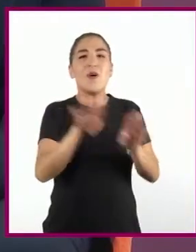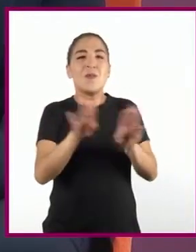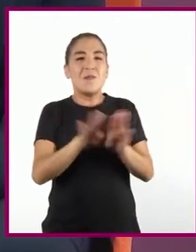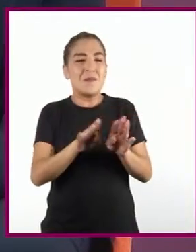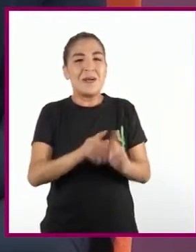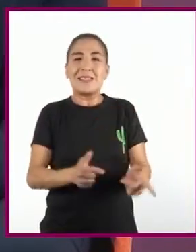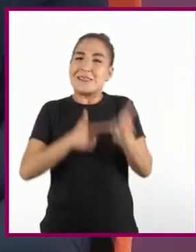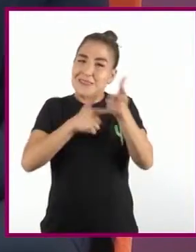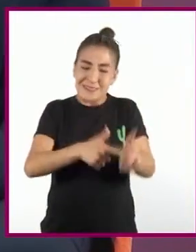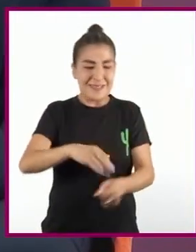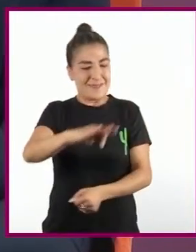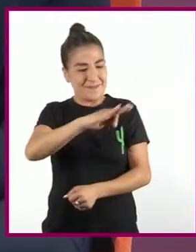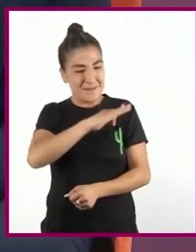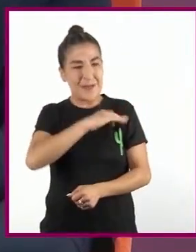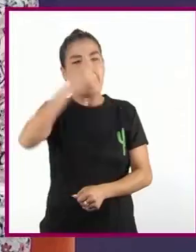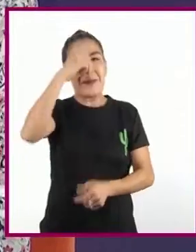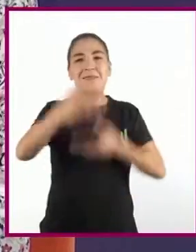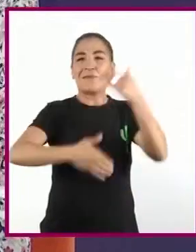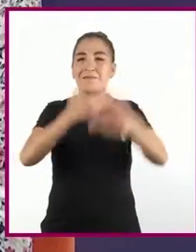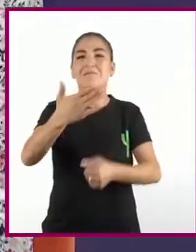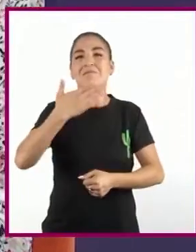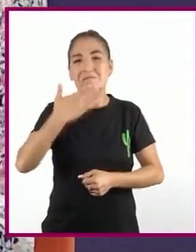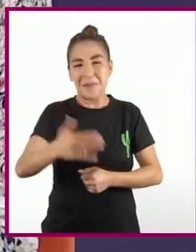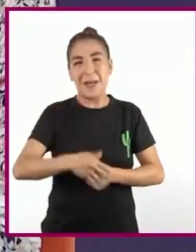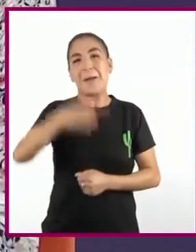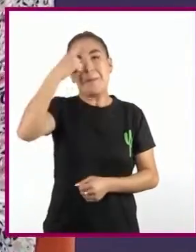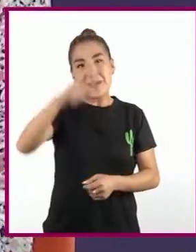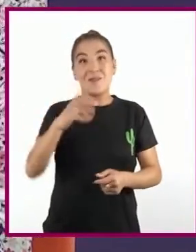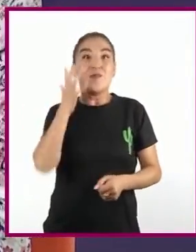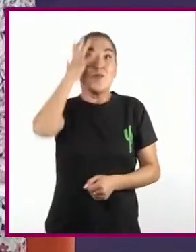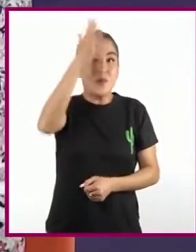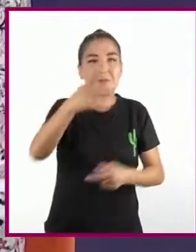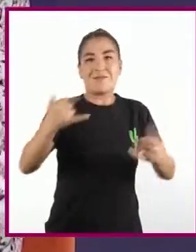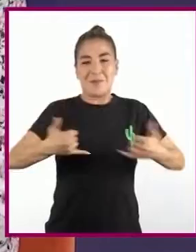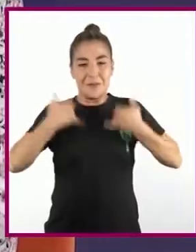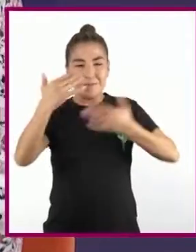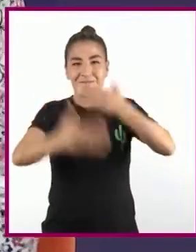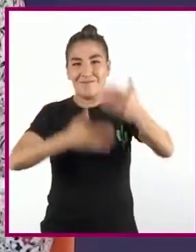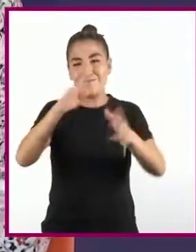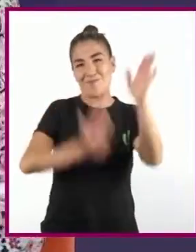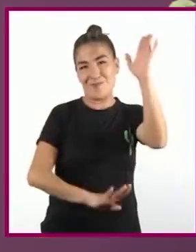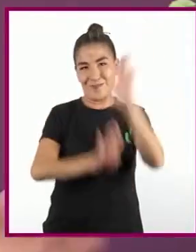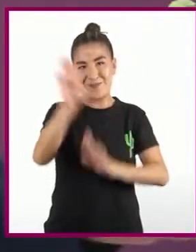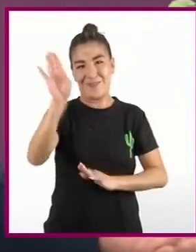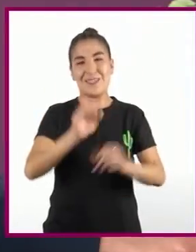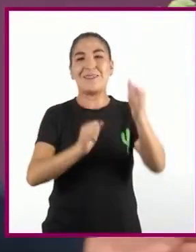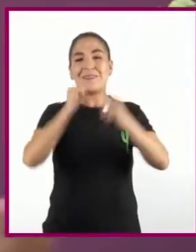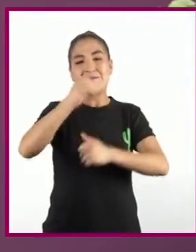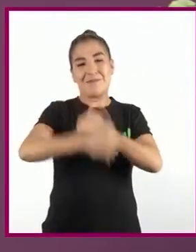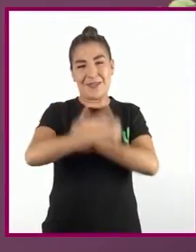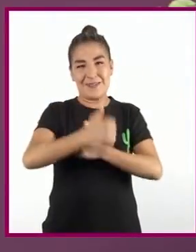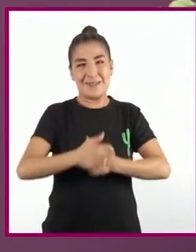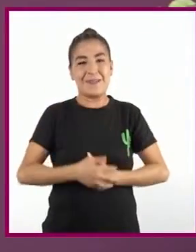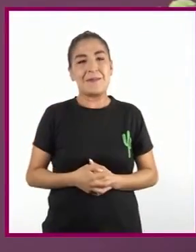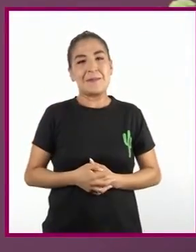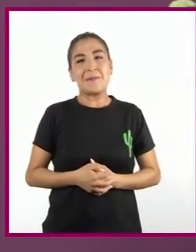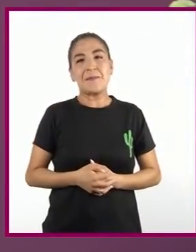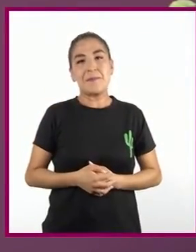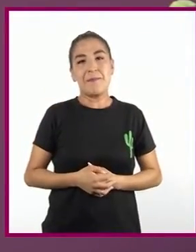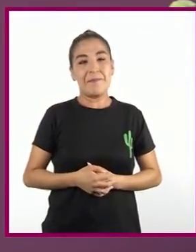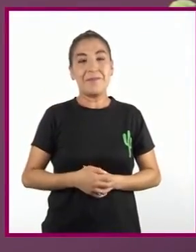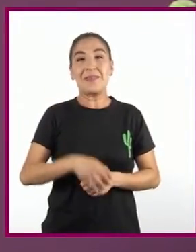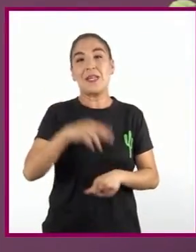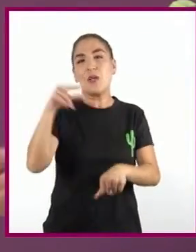sigamos todos esperando y que ayudemos a que nuestras futuras generaciones se superen. Doctora, el equipo de